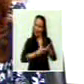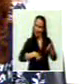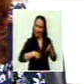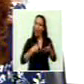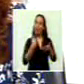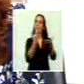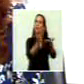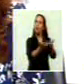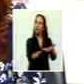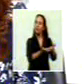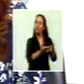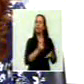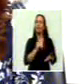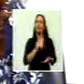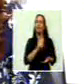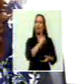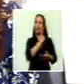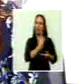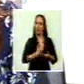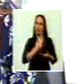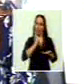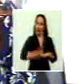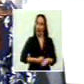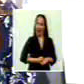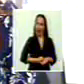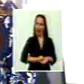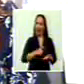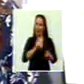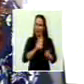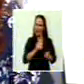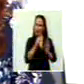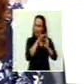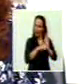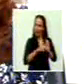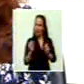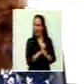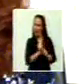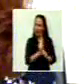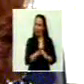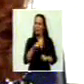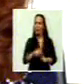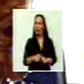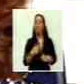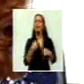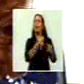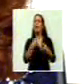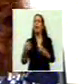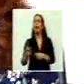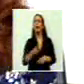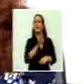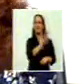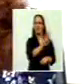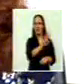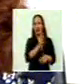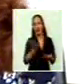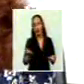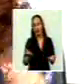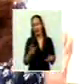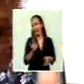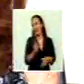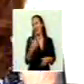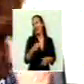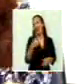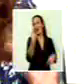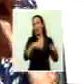decreto que aprueba esta convención precisamente a 5 agrupaciones, como corresponde a la universidad,